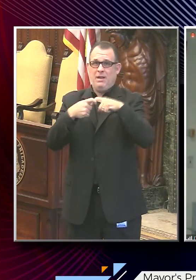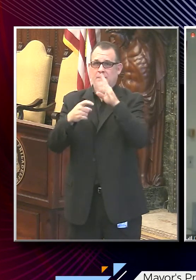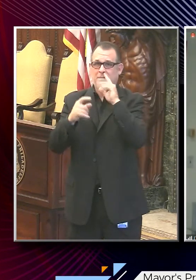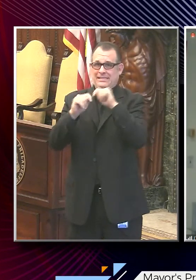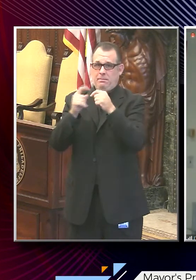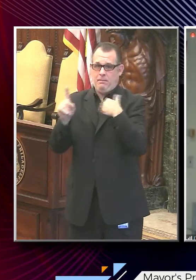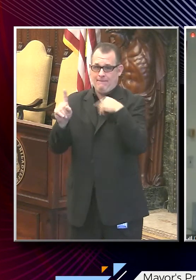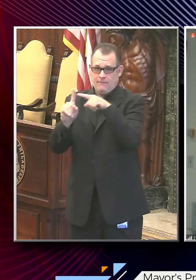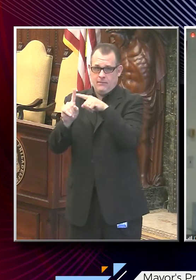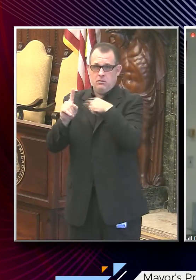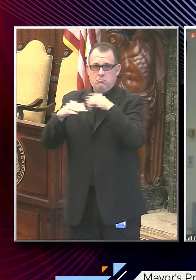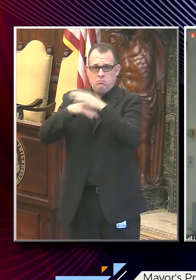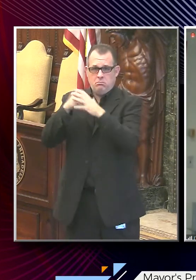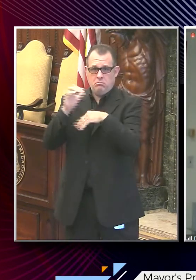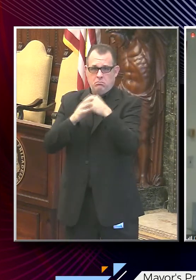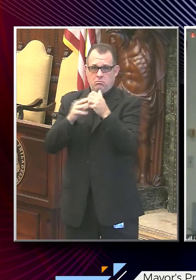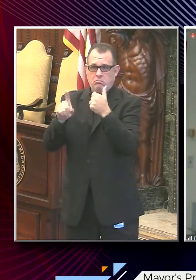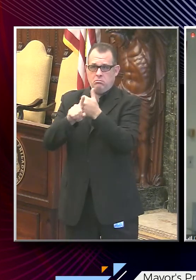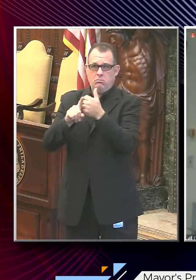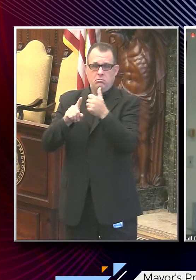with people who are Spanish-speaking.